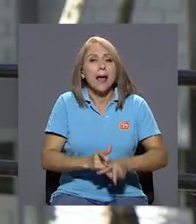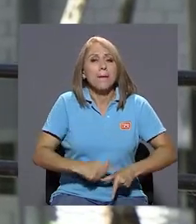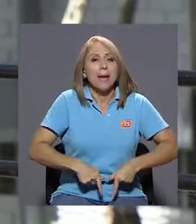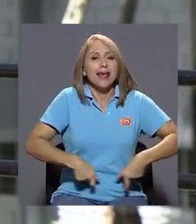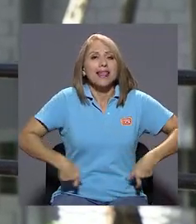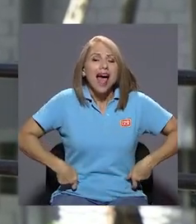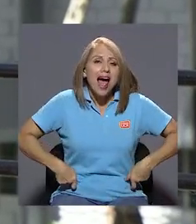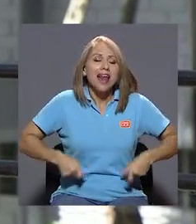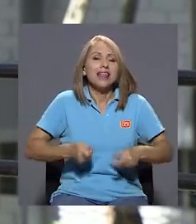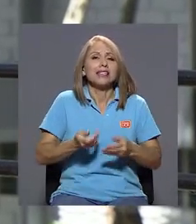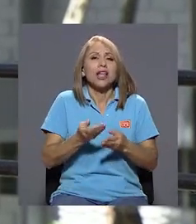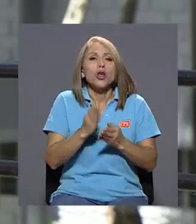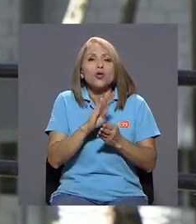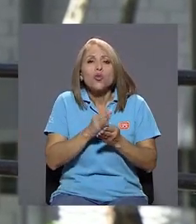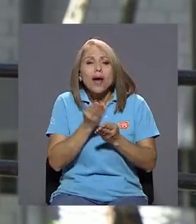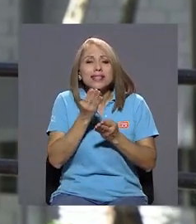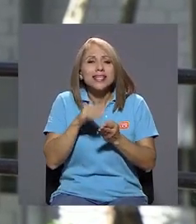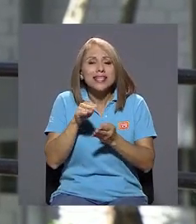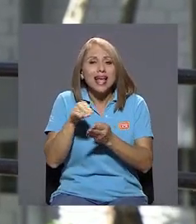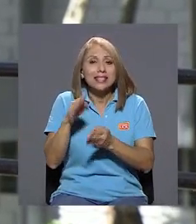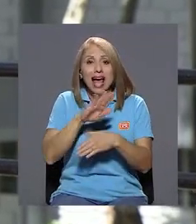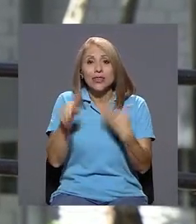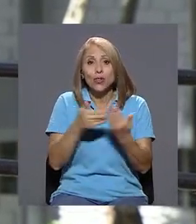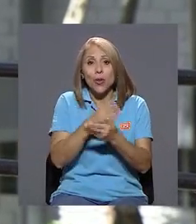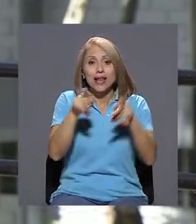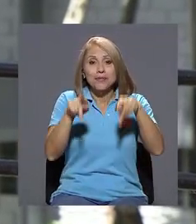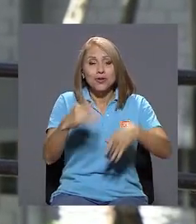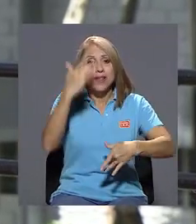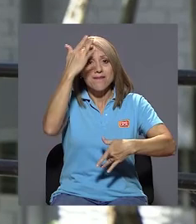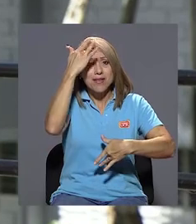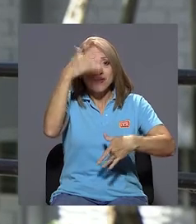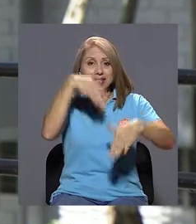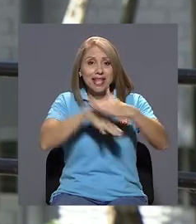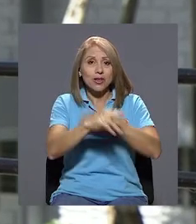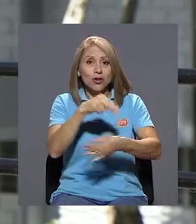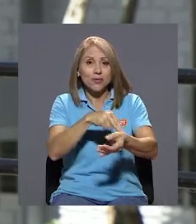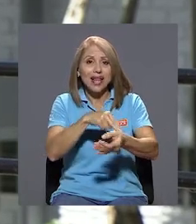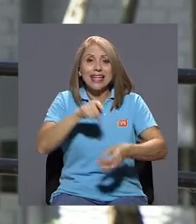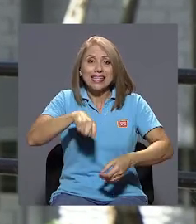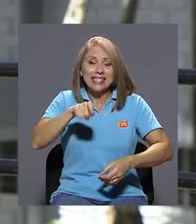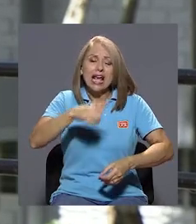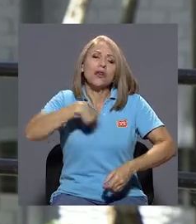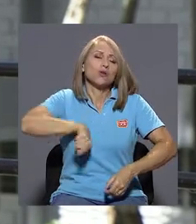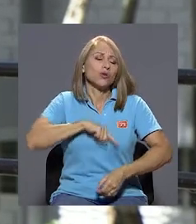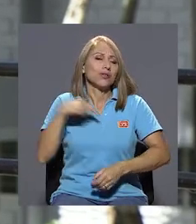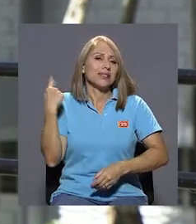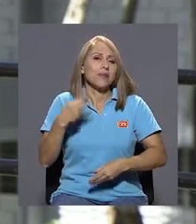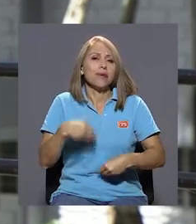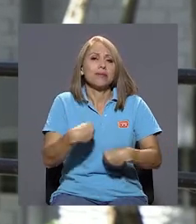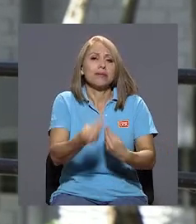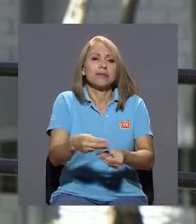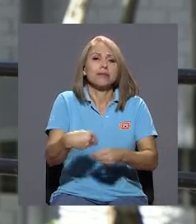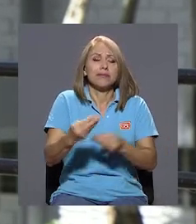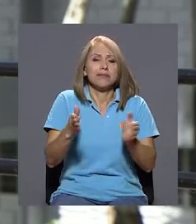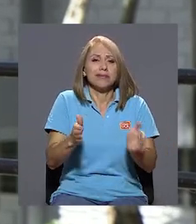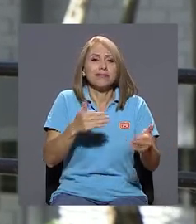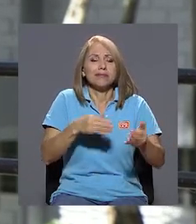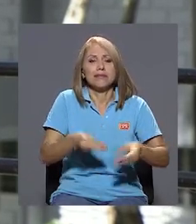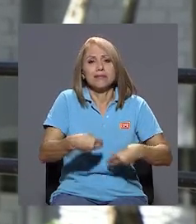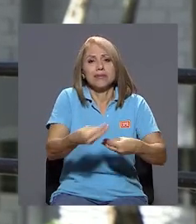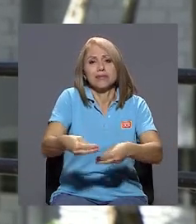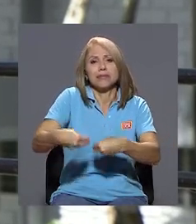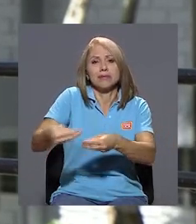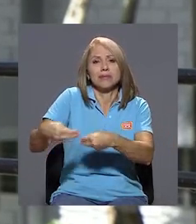toallitas, a todos esos chicos cardiópatas que están dentro del hospital y que necesitan ese recurso. Entonces, constantemente nosotros estamos dando